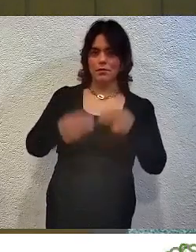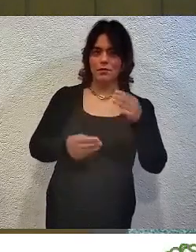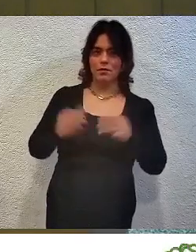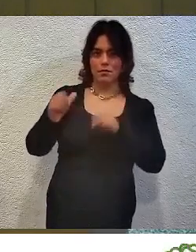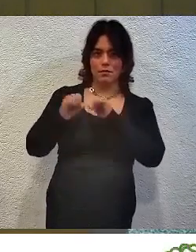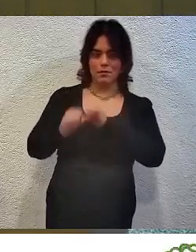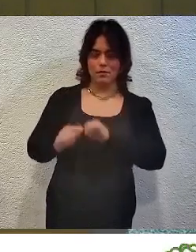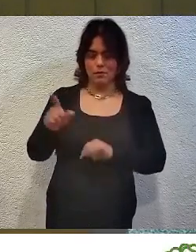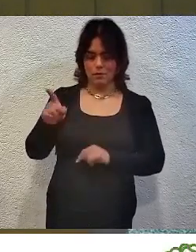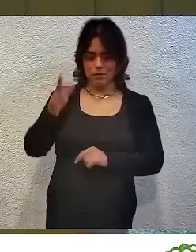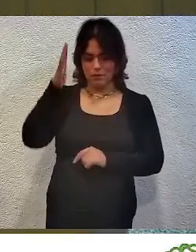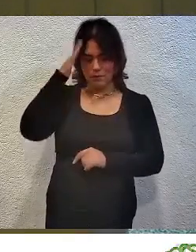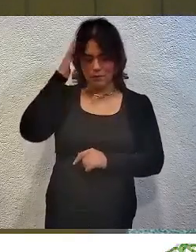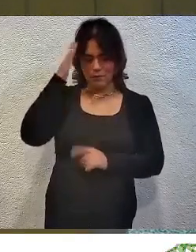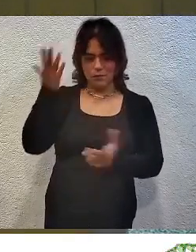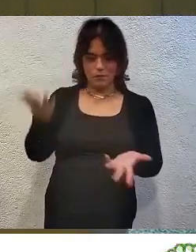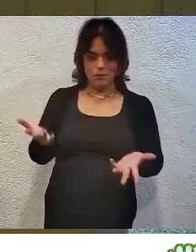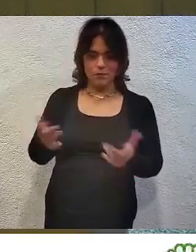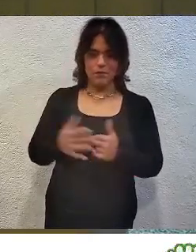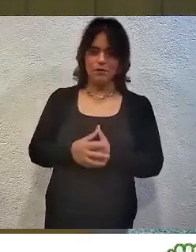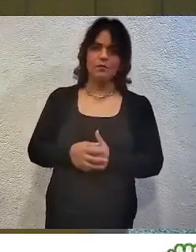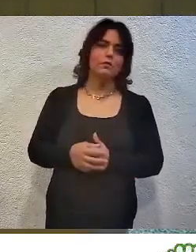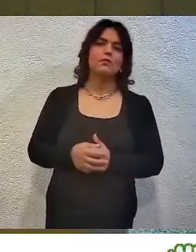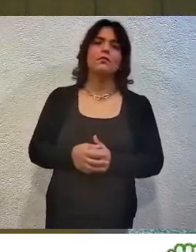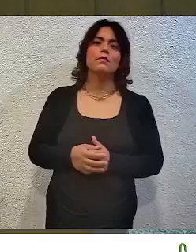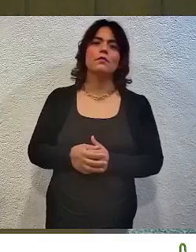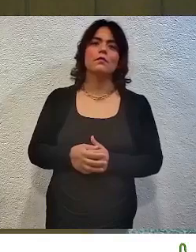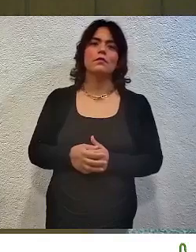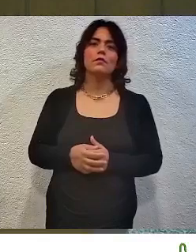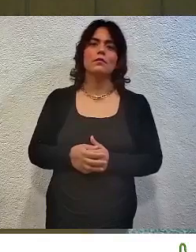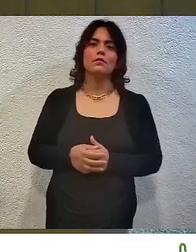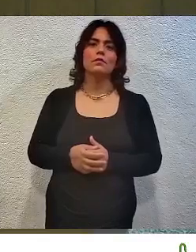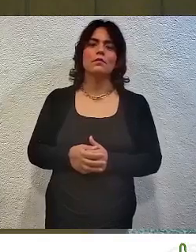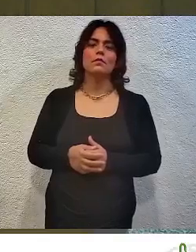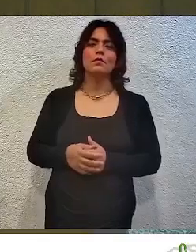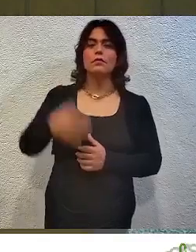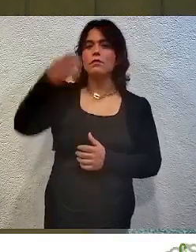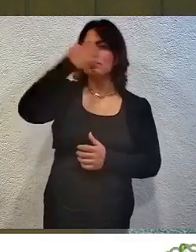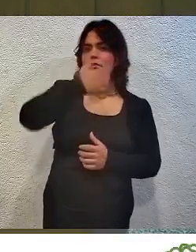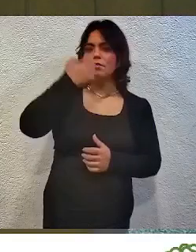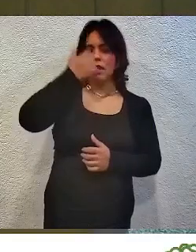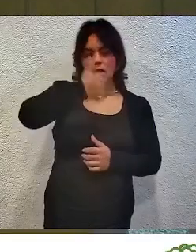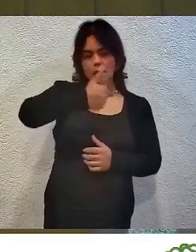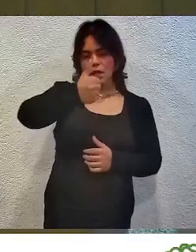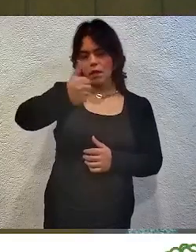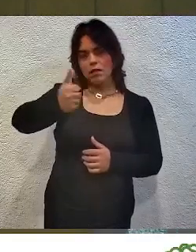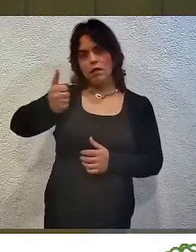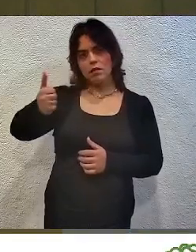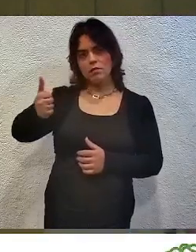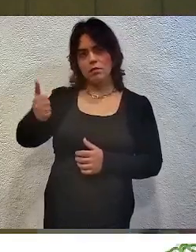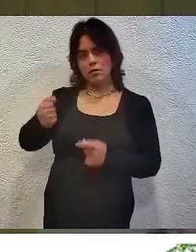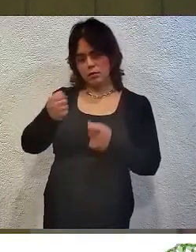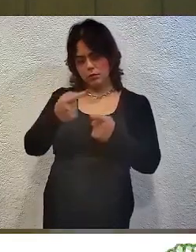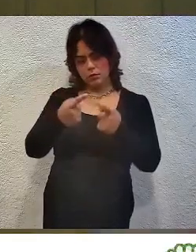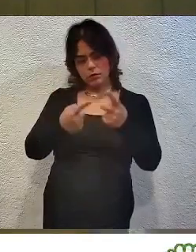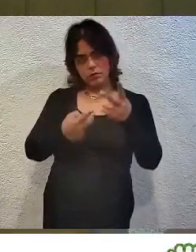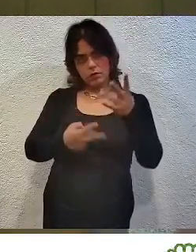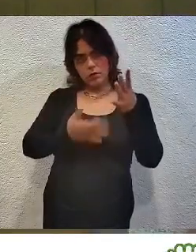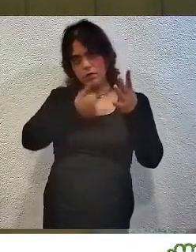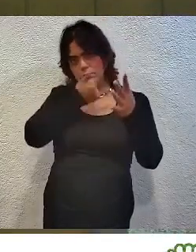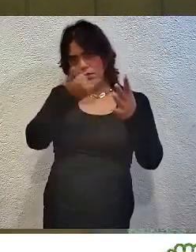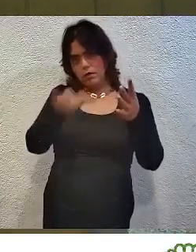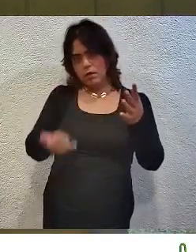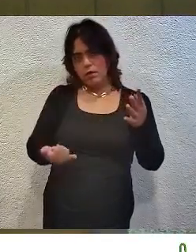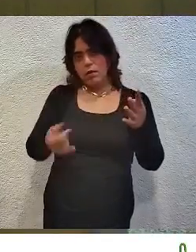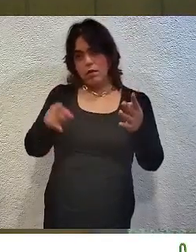que quiso ser exhaustivo en el estudio de cada uno de los agravios que se establecieron